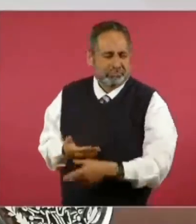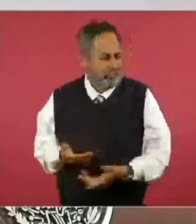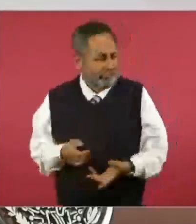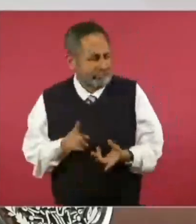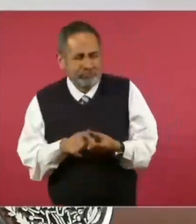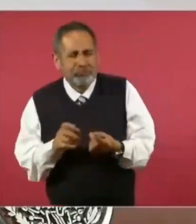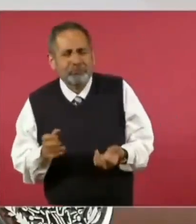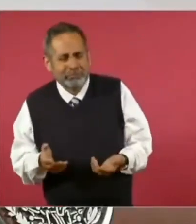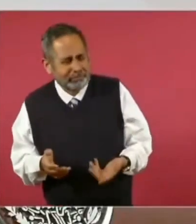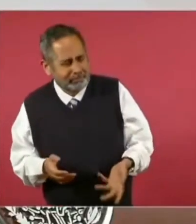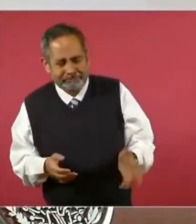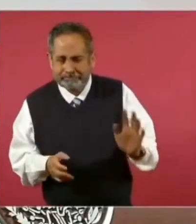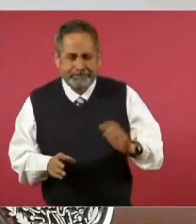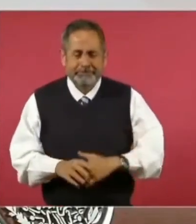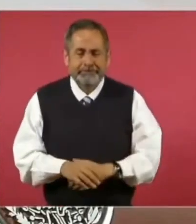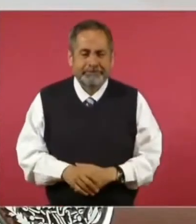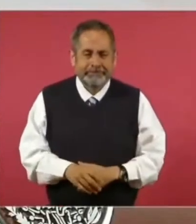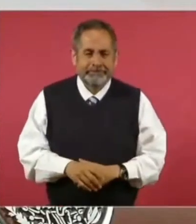Pero